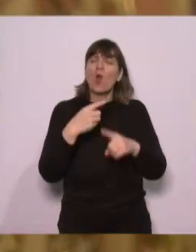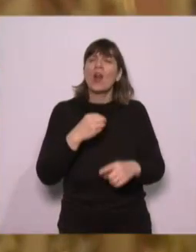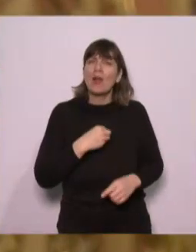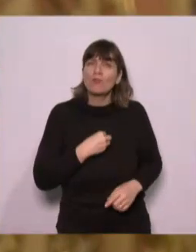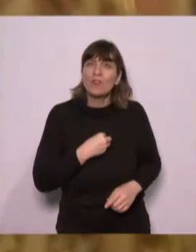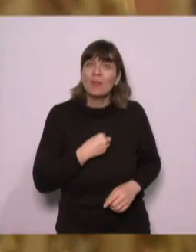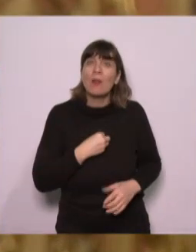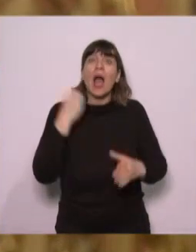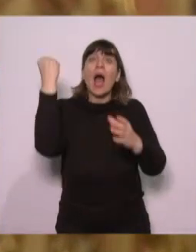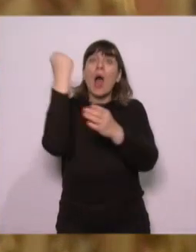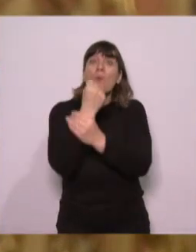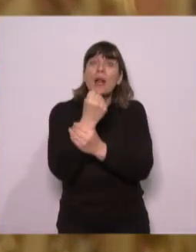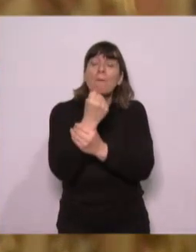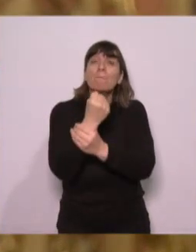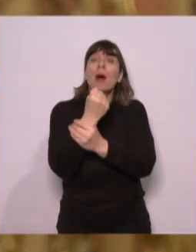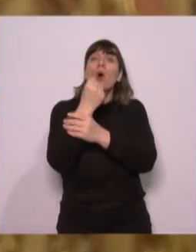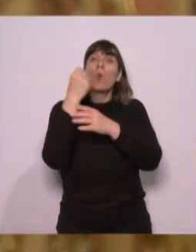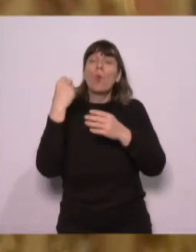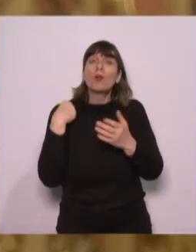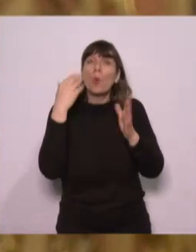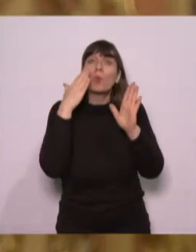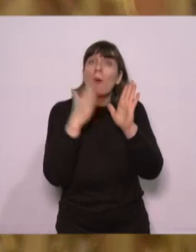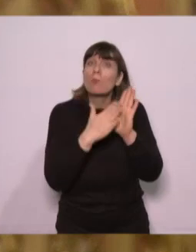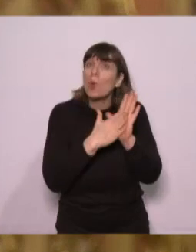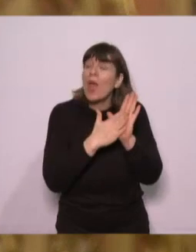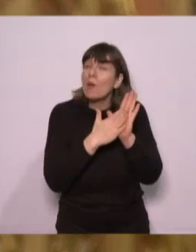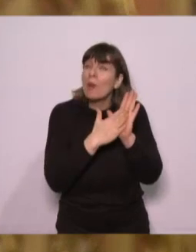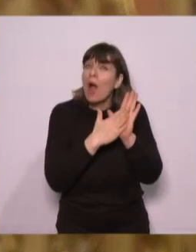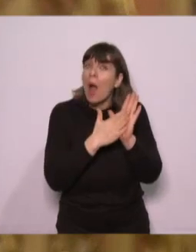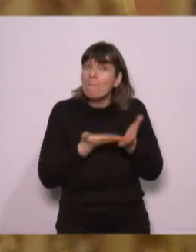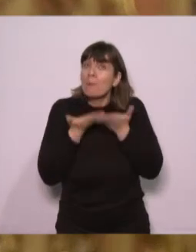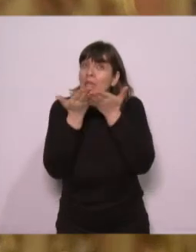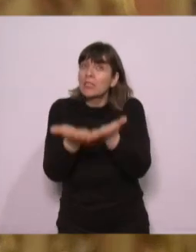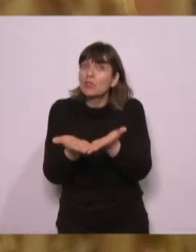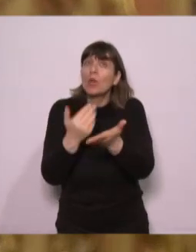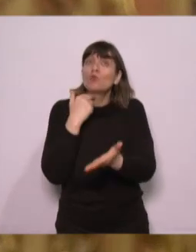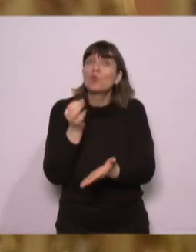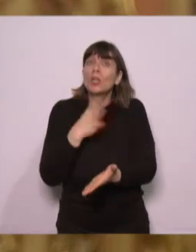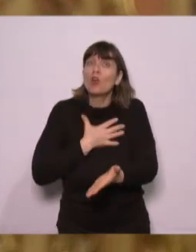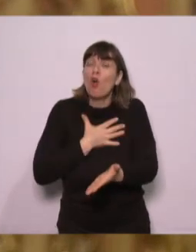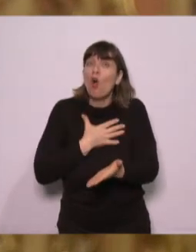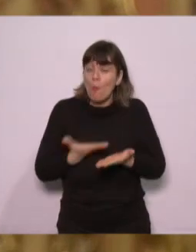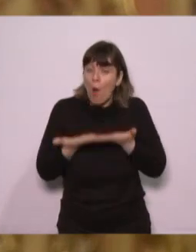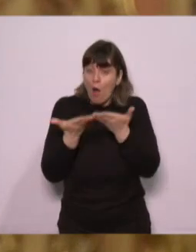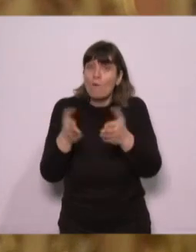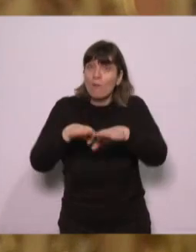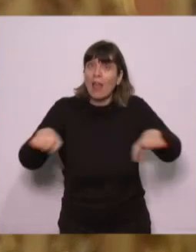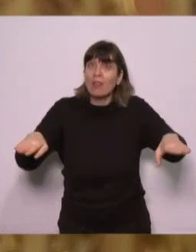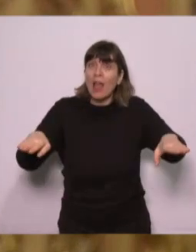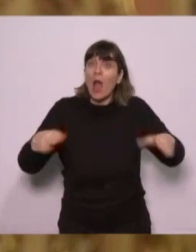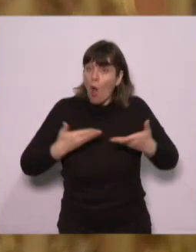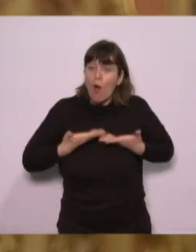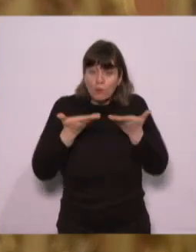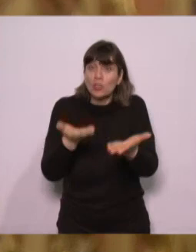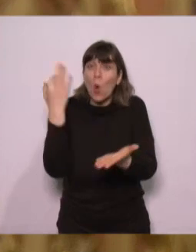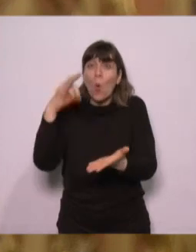fe, Abraham, cuando fue puesto a prueba, presentó a Isaac como ofrenda. Él